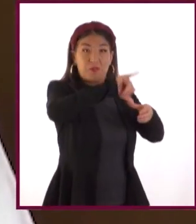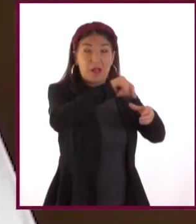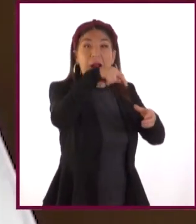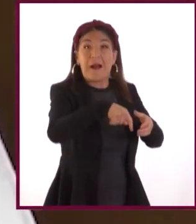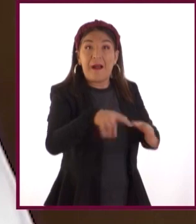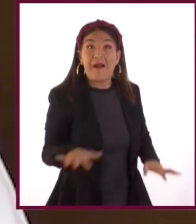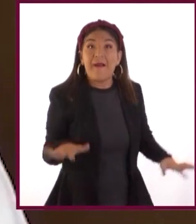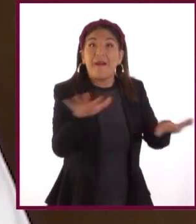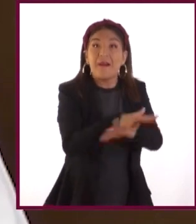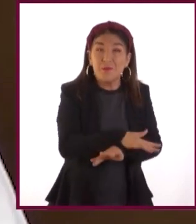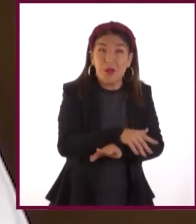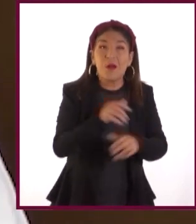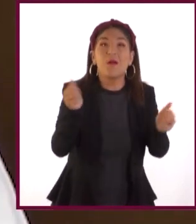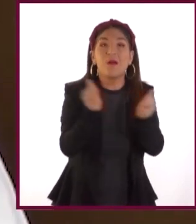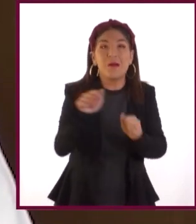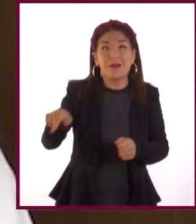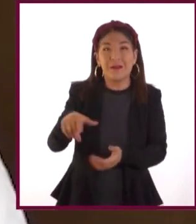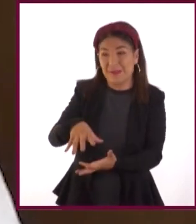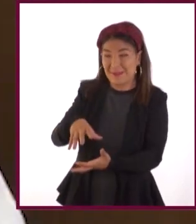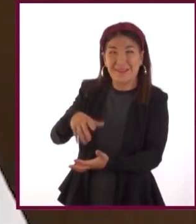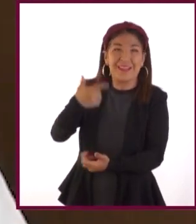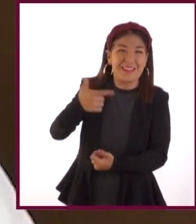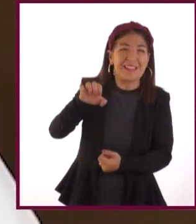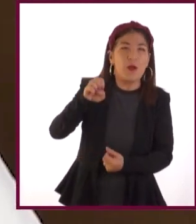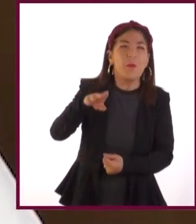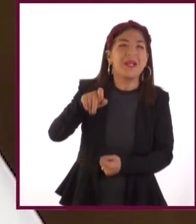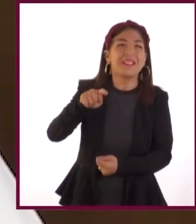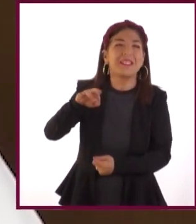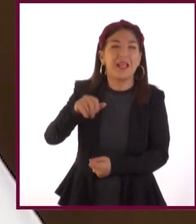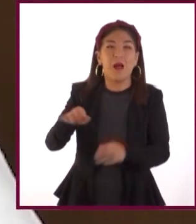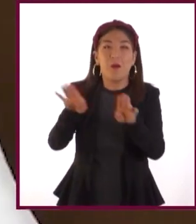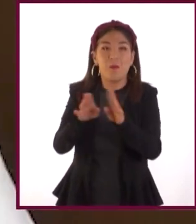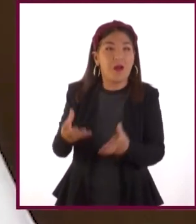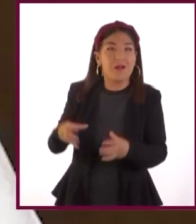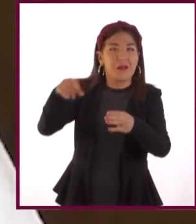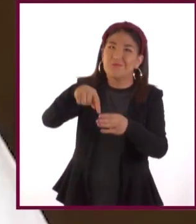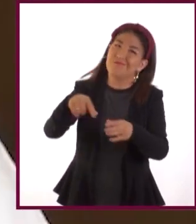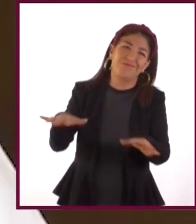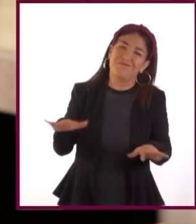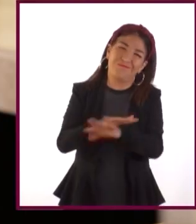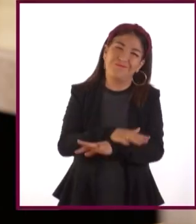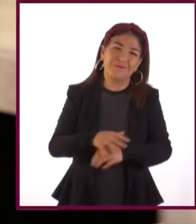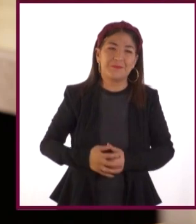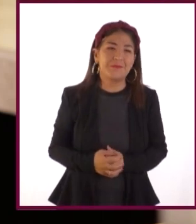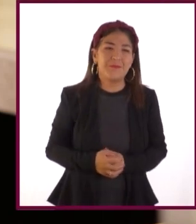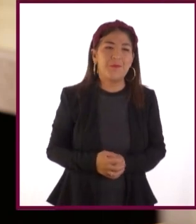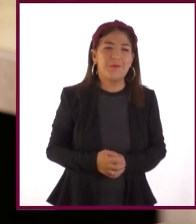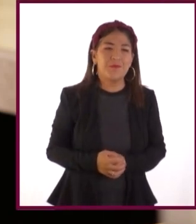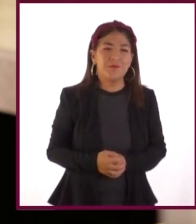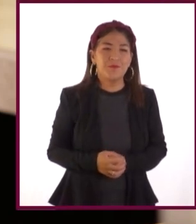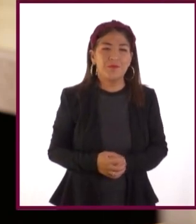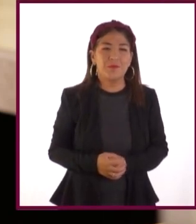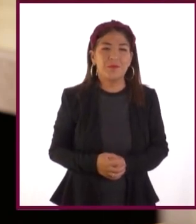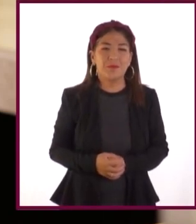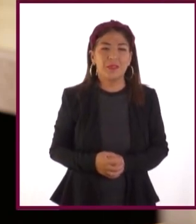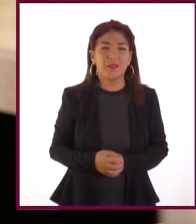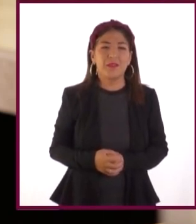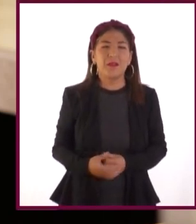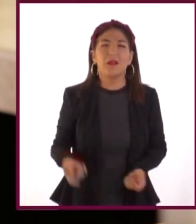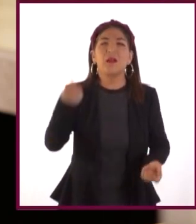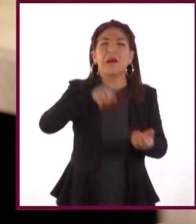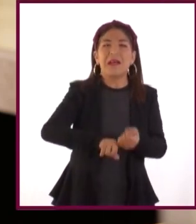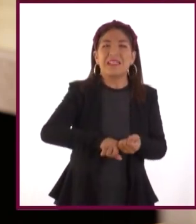en otro recipiente, pues seguirá siendo 1 kilo. Realmente no existe una relación, o como el agua, por ejemplo. El agua que tiende a tomar